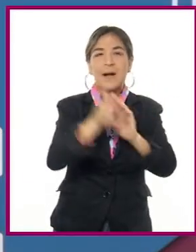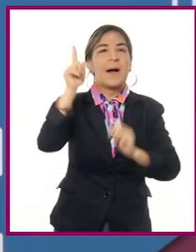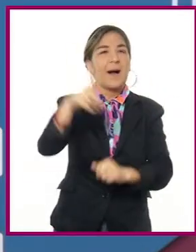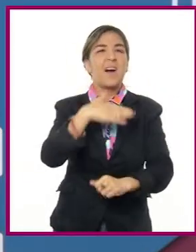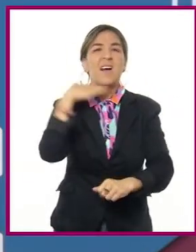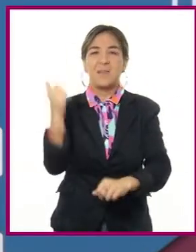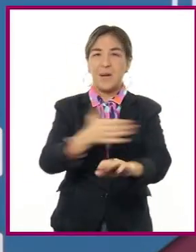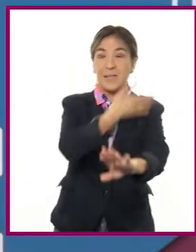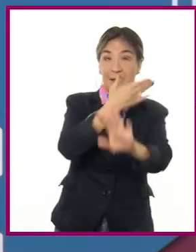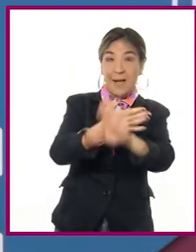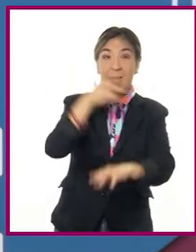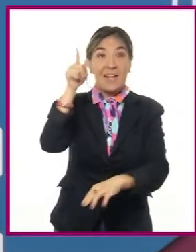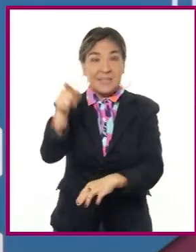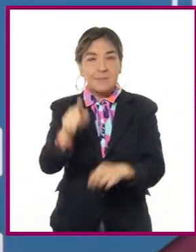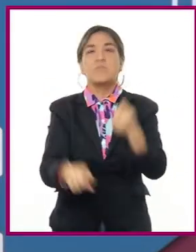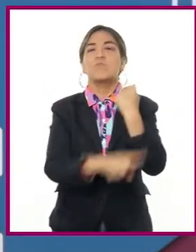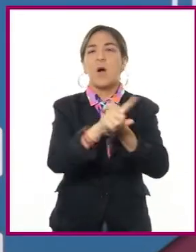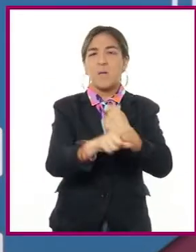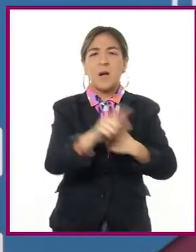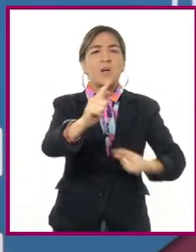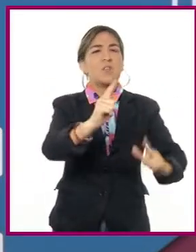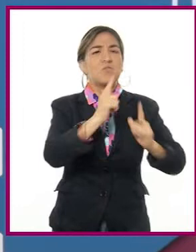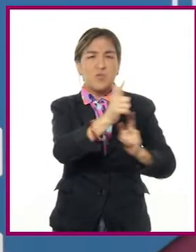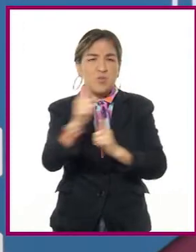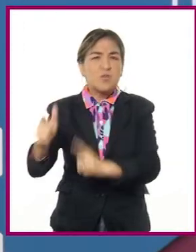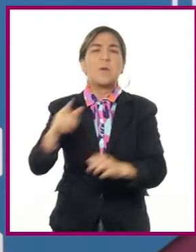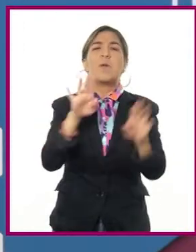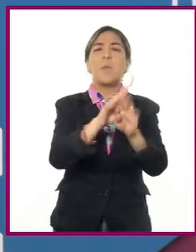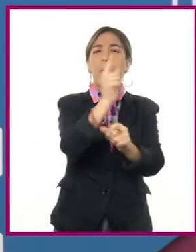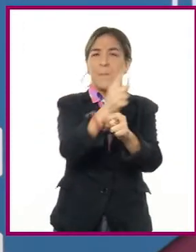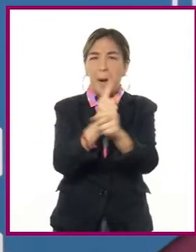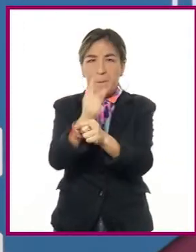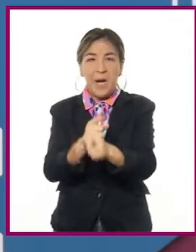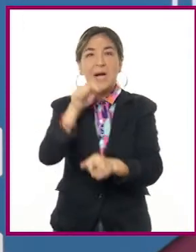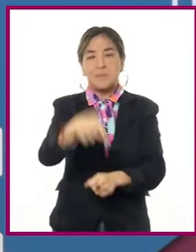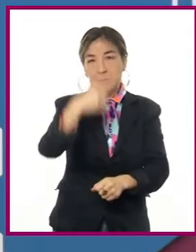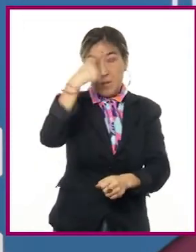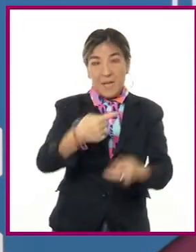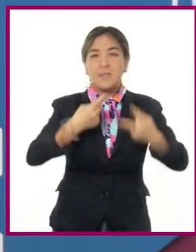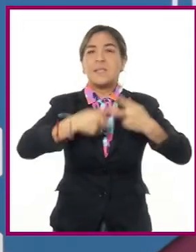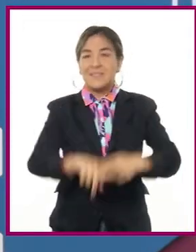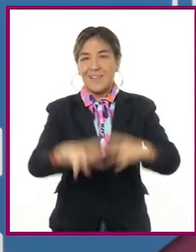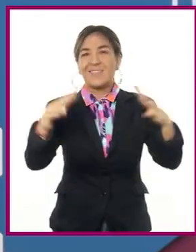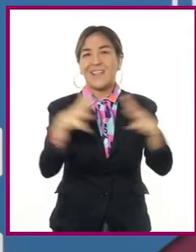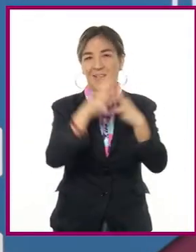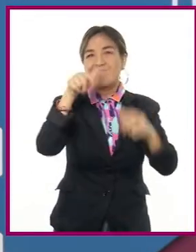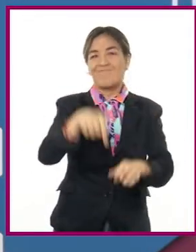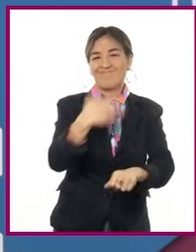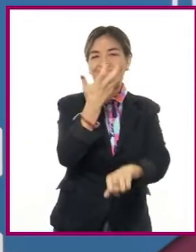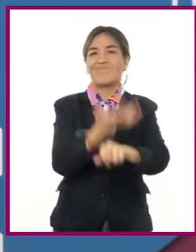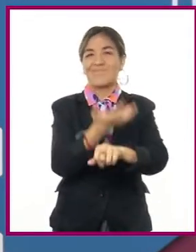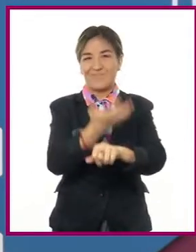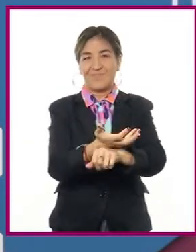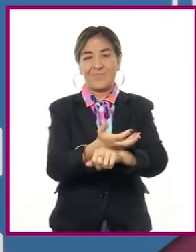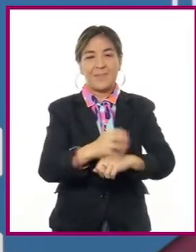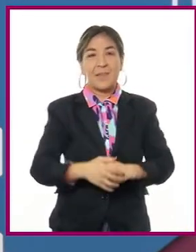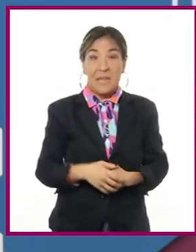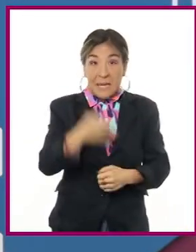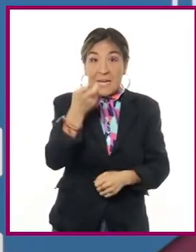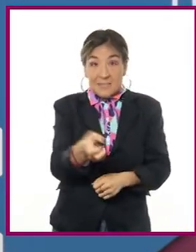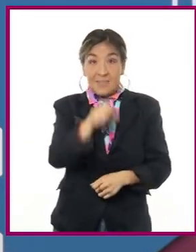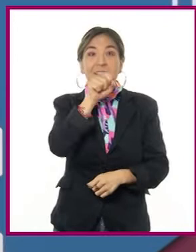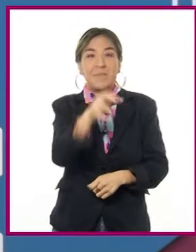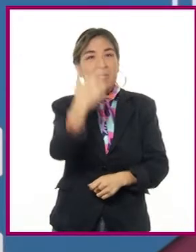era otorgar armamento al nuevo gobierno mexicano para hacer la guerra a los Estados Unidos de América y con